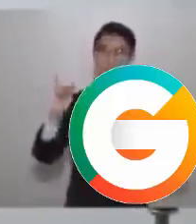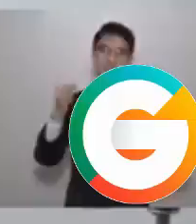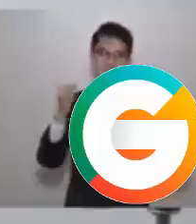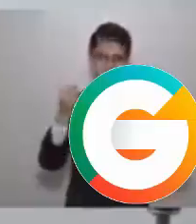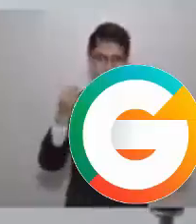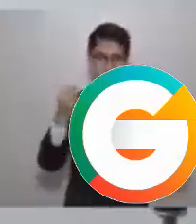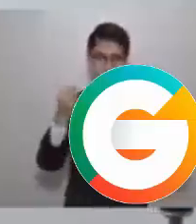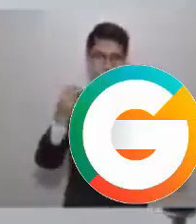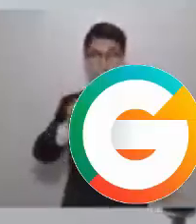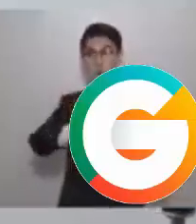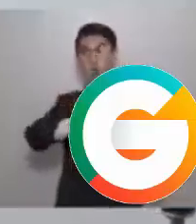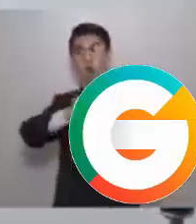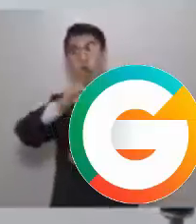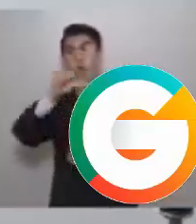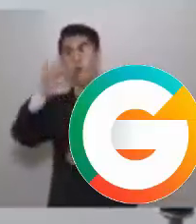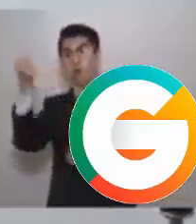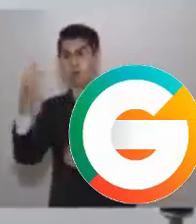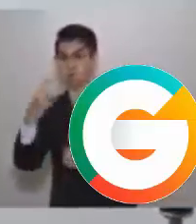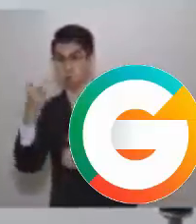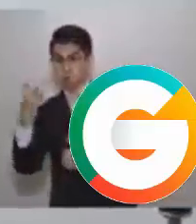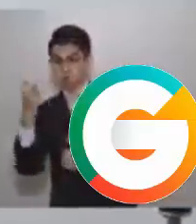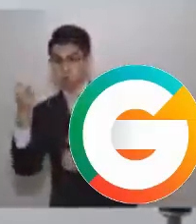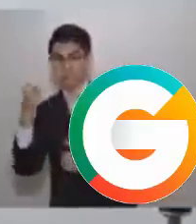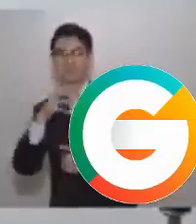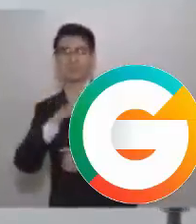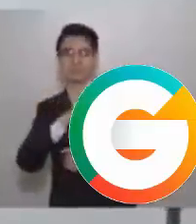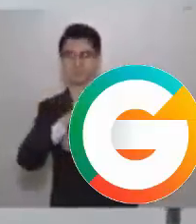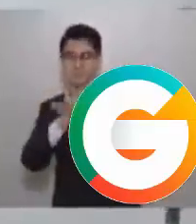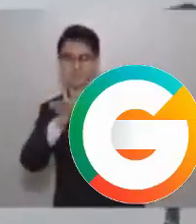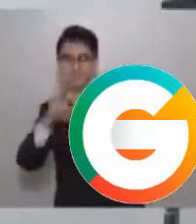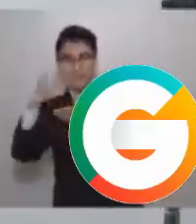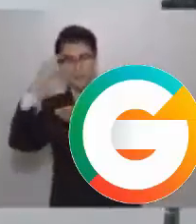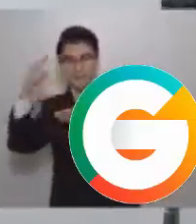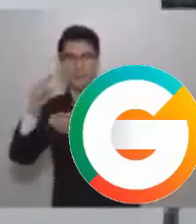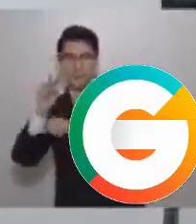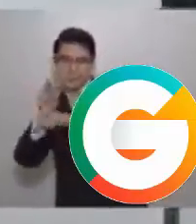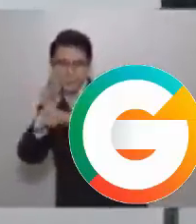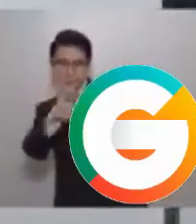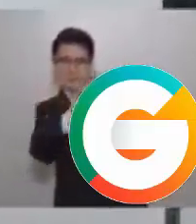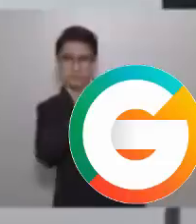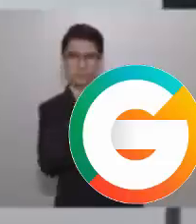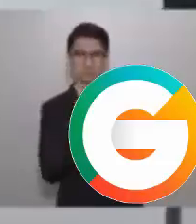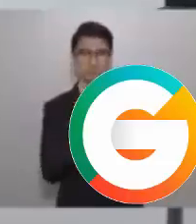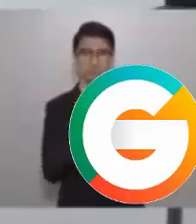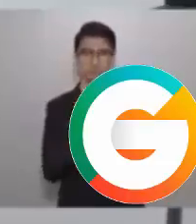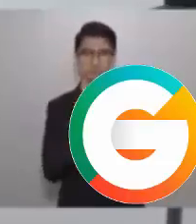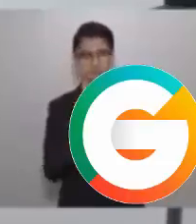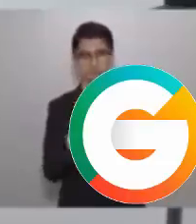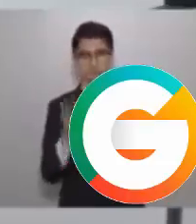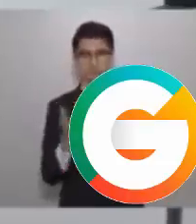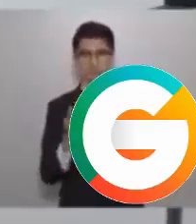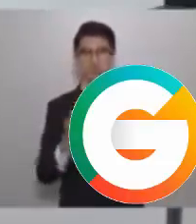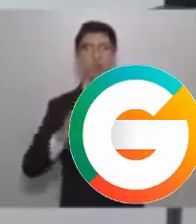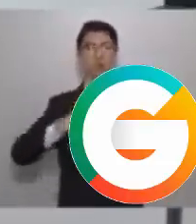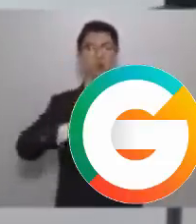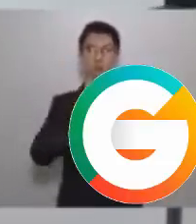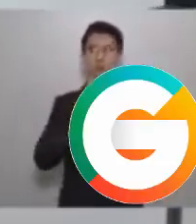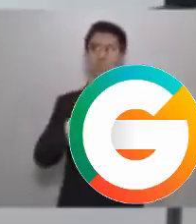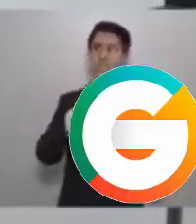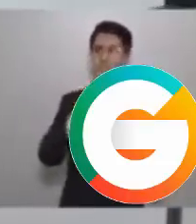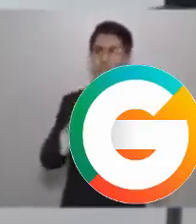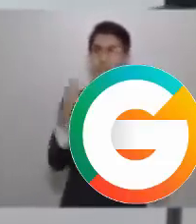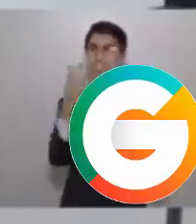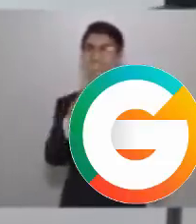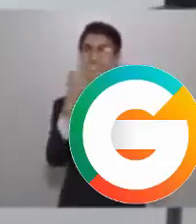Defensa Nacional, que es la que vamos a, bueno, ¿cómo se llama?, la región militar va a disponer que se bajen aquí al municipio de Ensenada